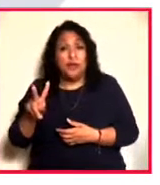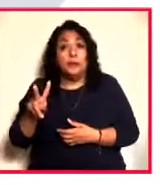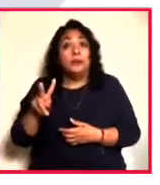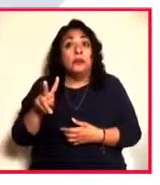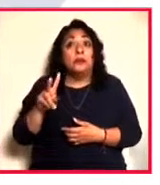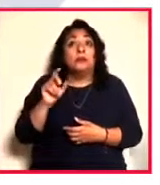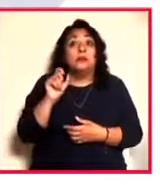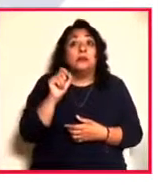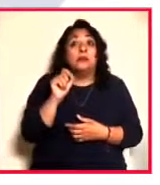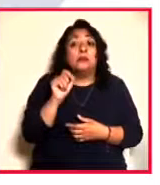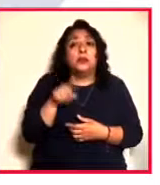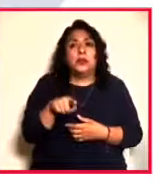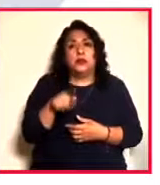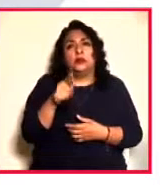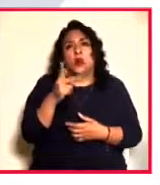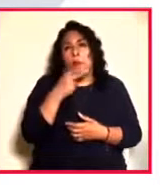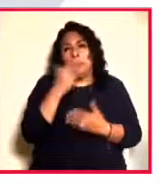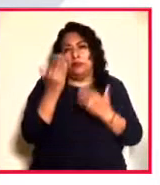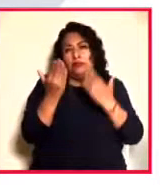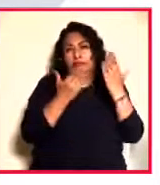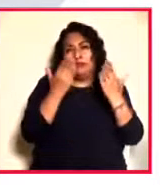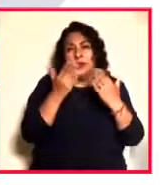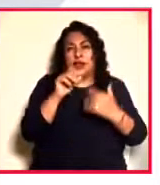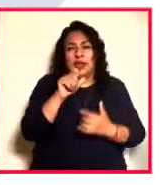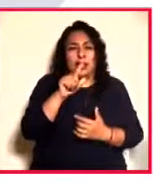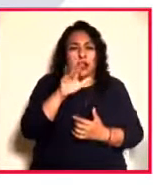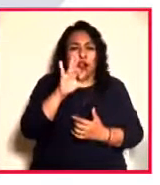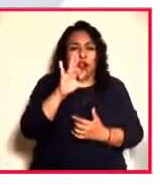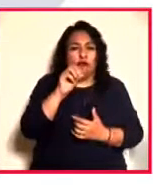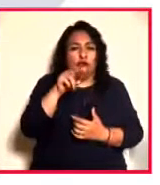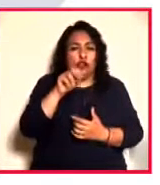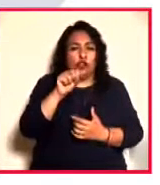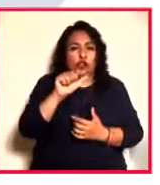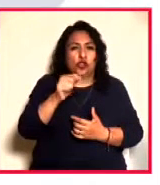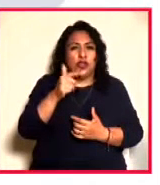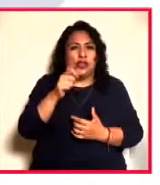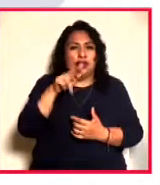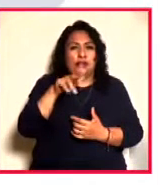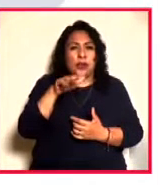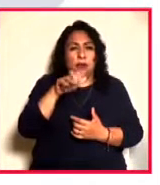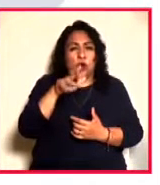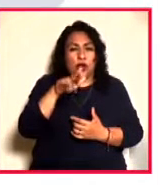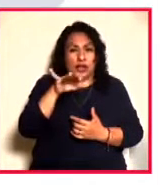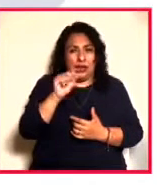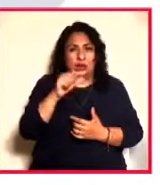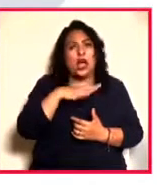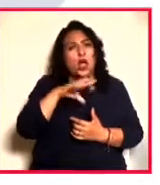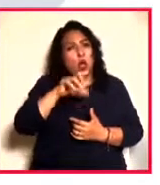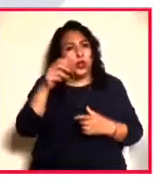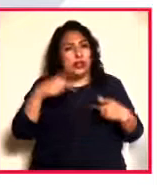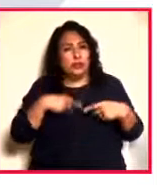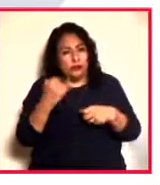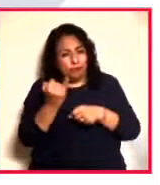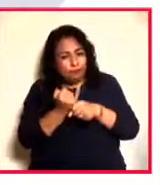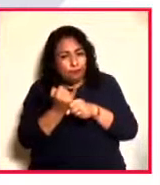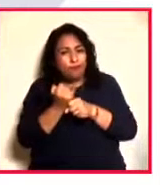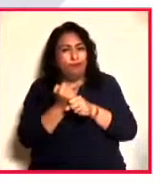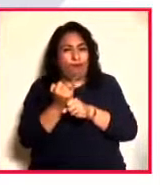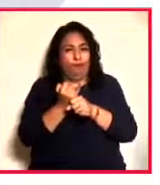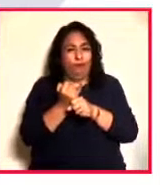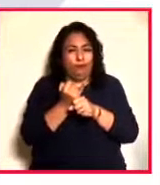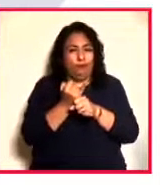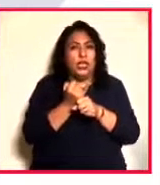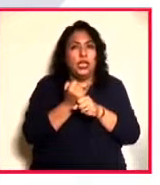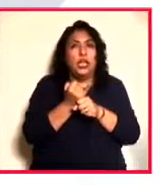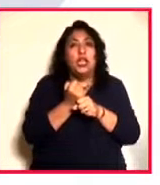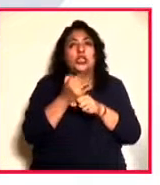el estudioso español Alfonso García Morales. Hay otros estudiosos, investigadores en